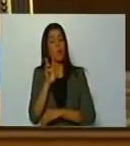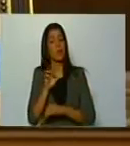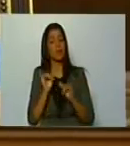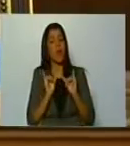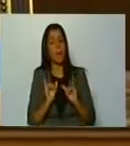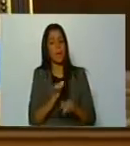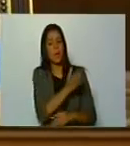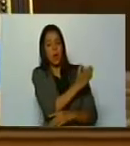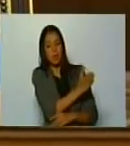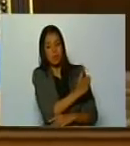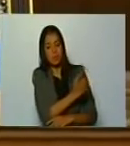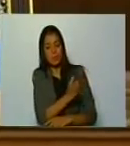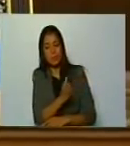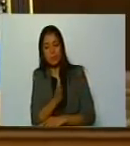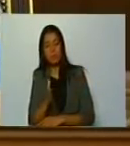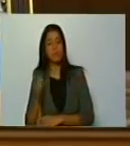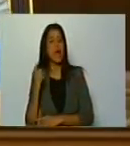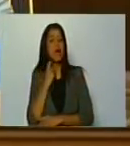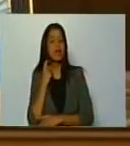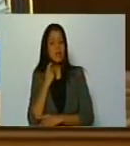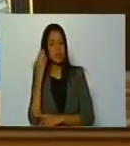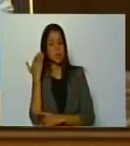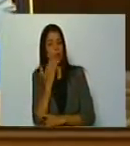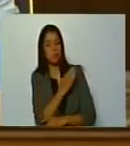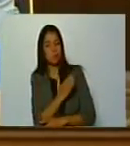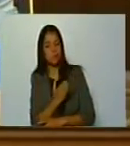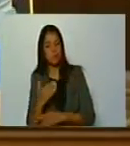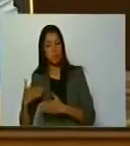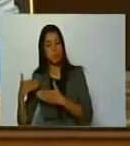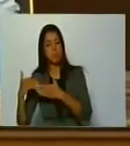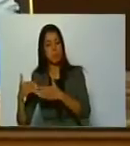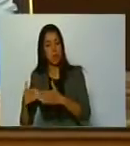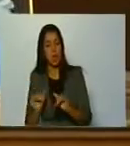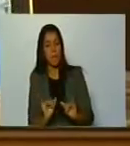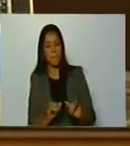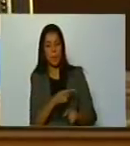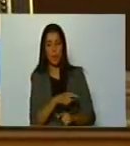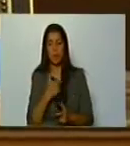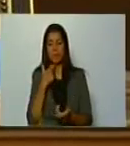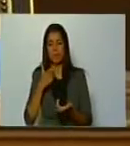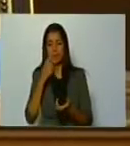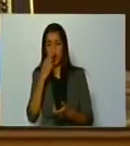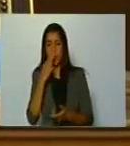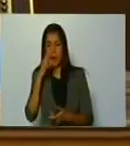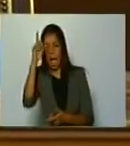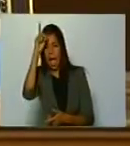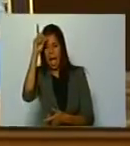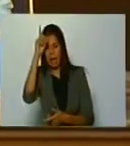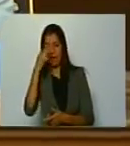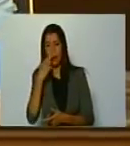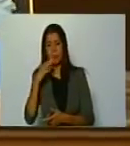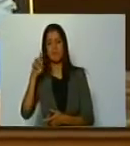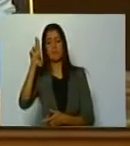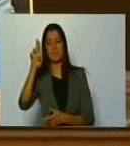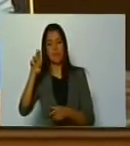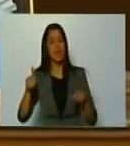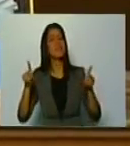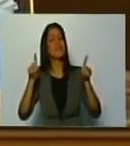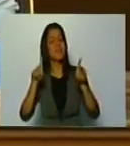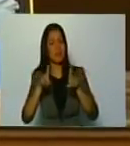históricamente, entreguista, transnacional, antinacional, criminal y fascista. Es la misma